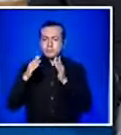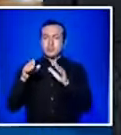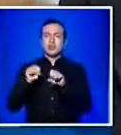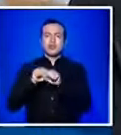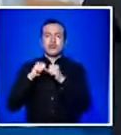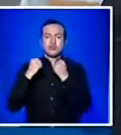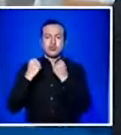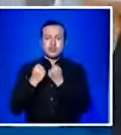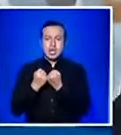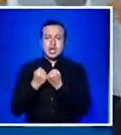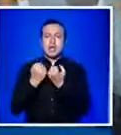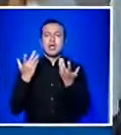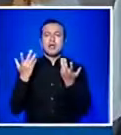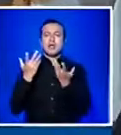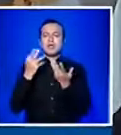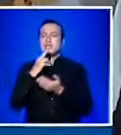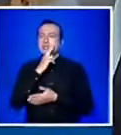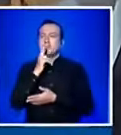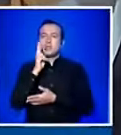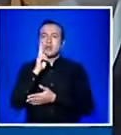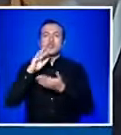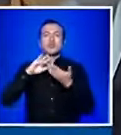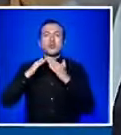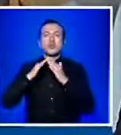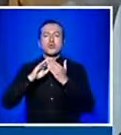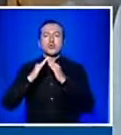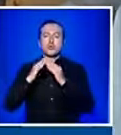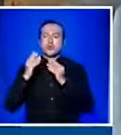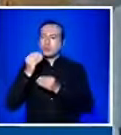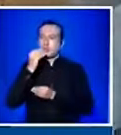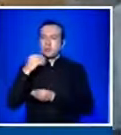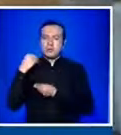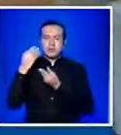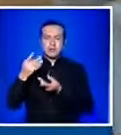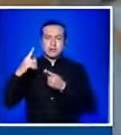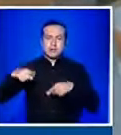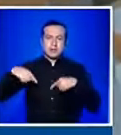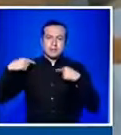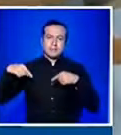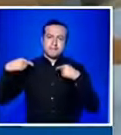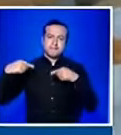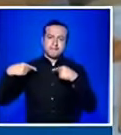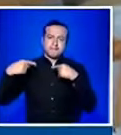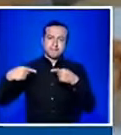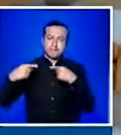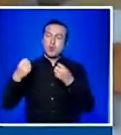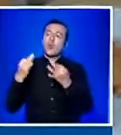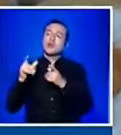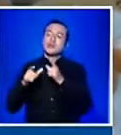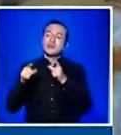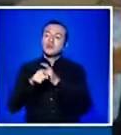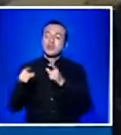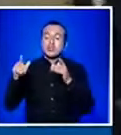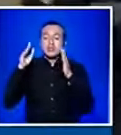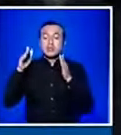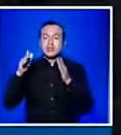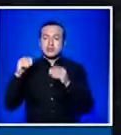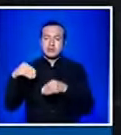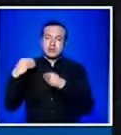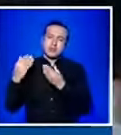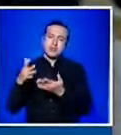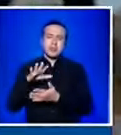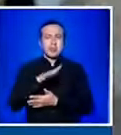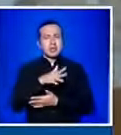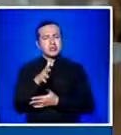sociales, comedores comunitarios, a ellos les entregamos el alimento diariamente en función de la población a la que atiende. ¿Cómo es más o menos